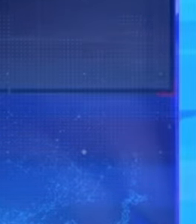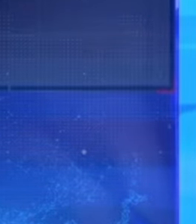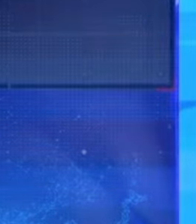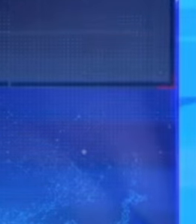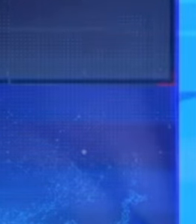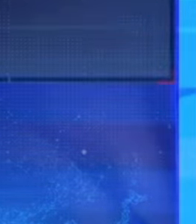mantenimiento